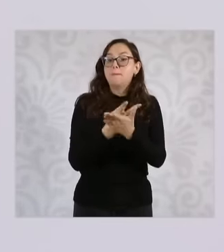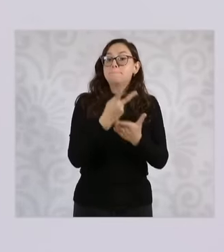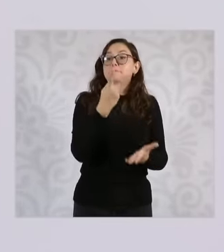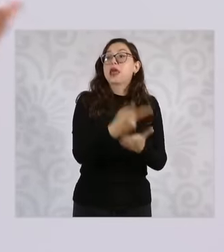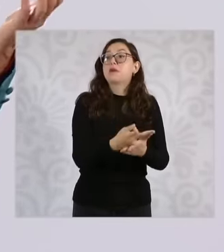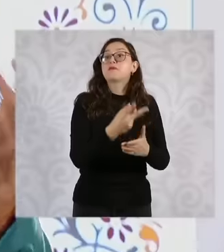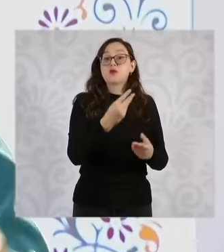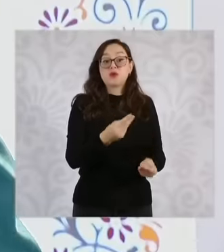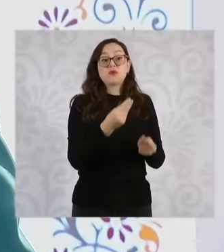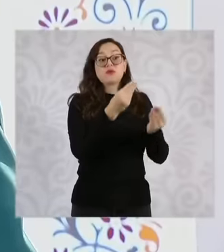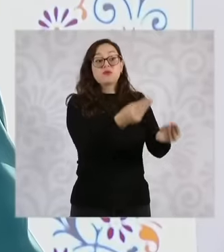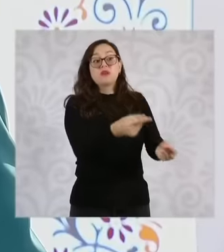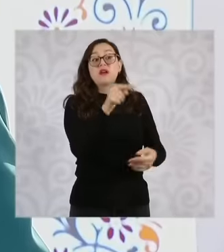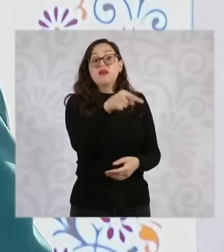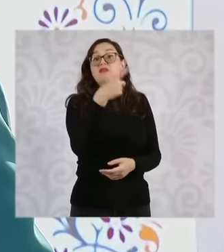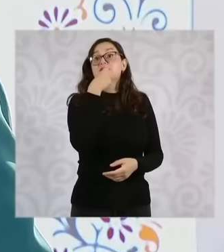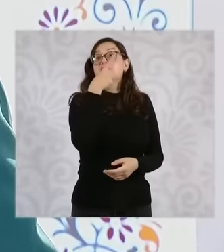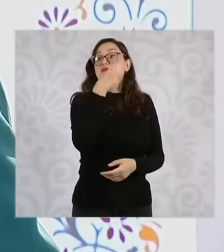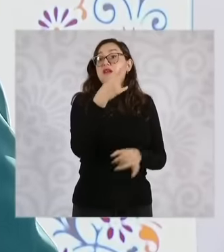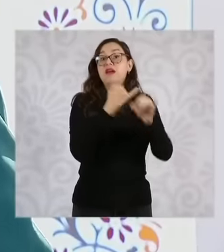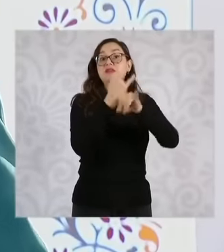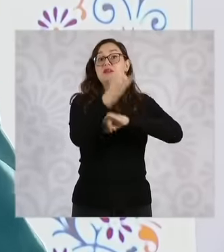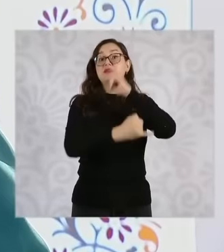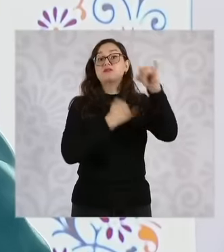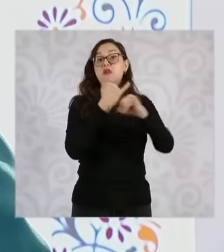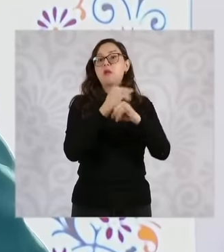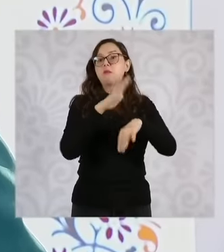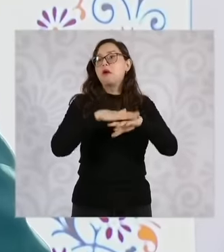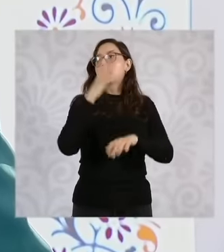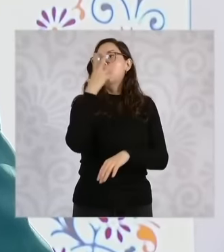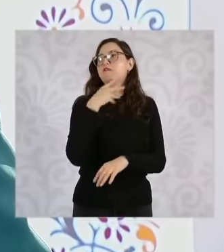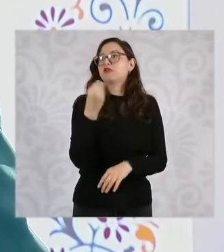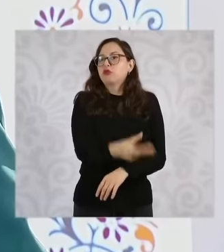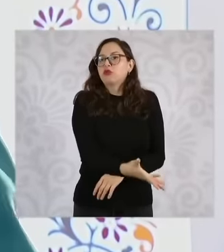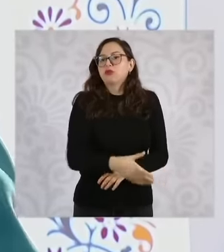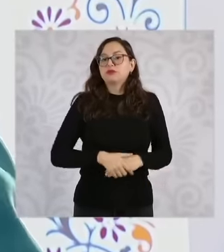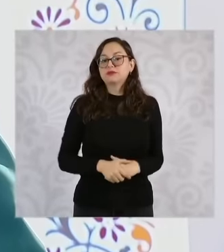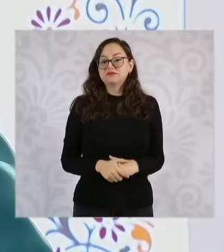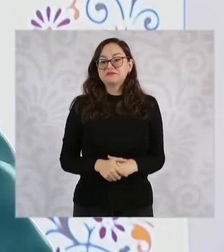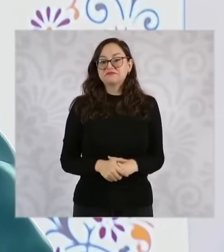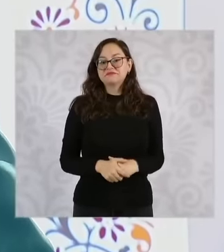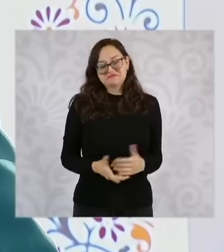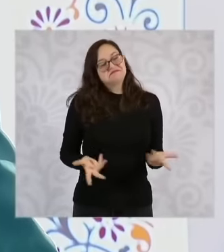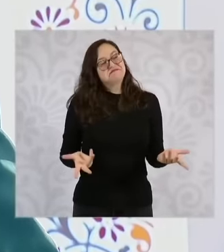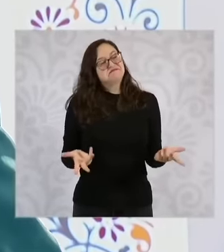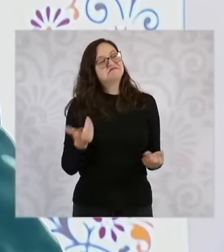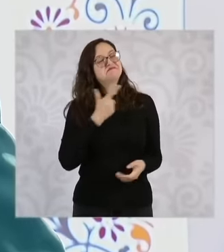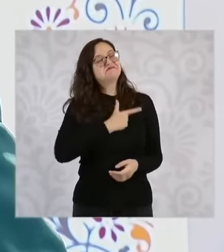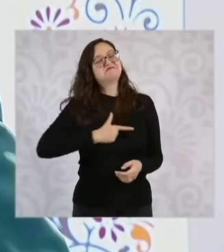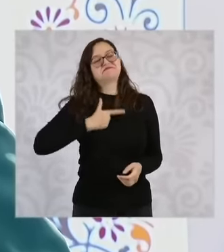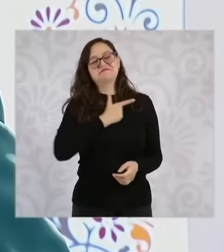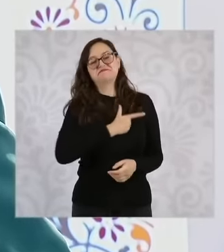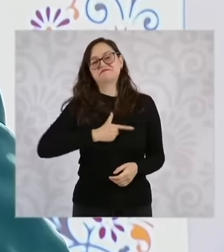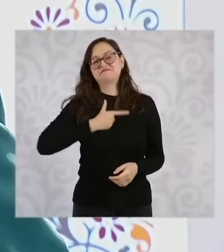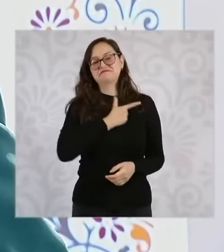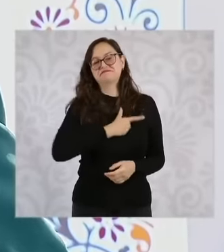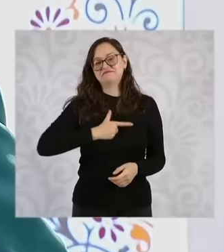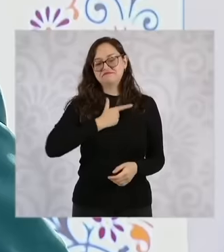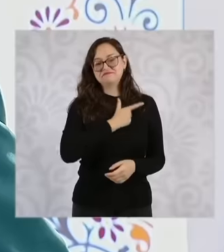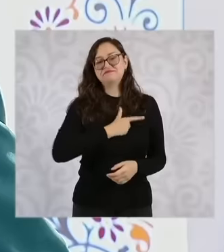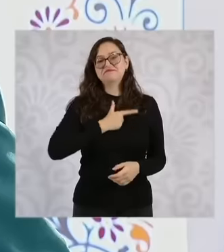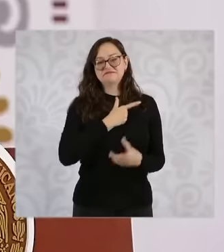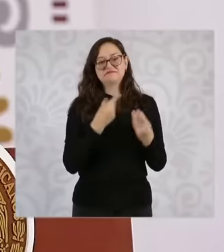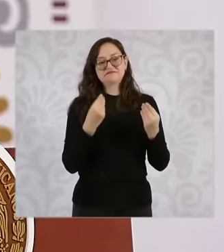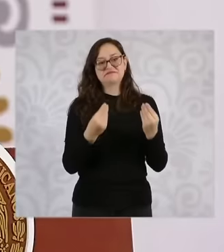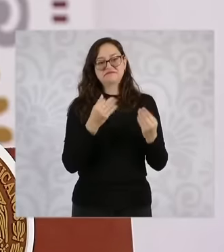es uno de las de los aeropuertos más bellos. Entonces, pues qué bueno, me da muchísimo gusto y